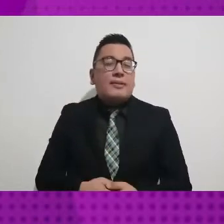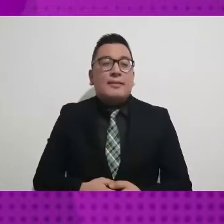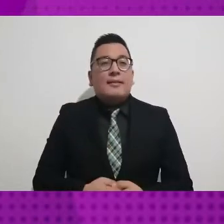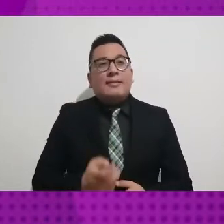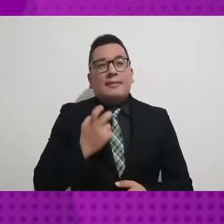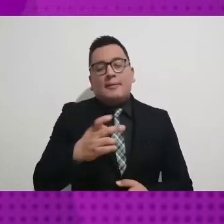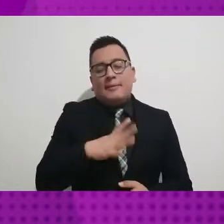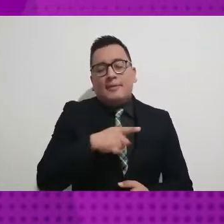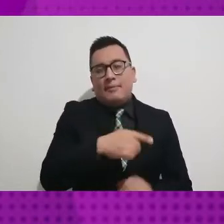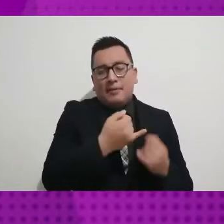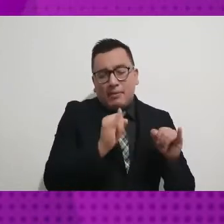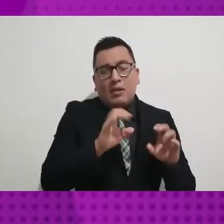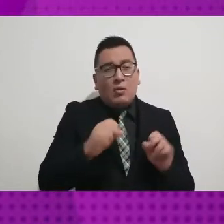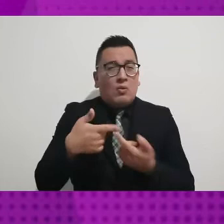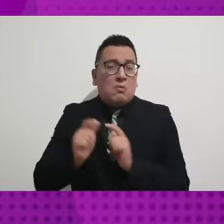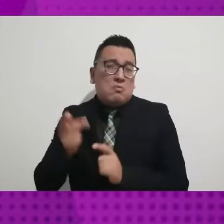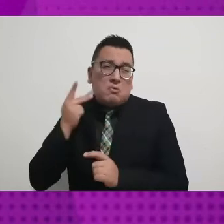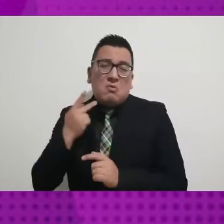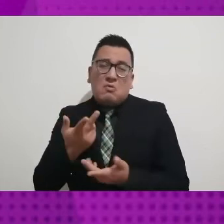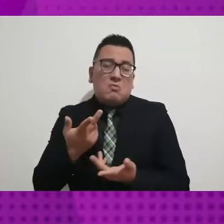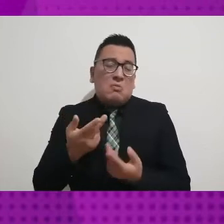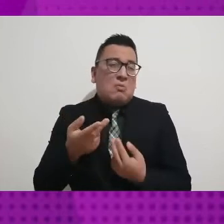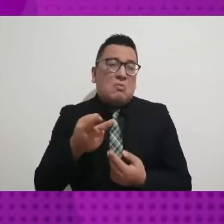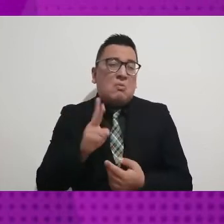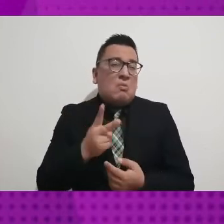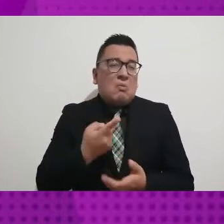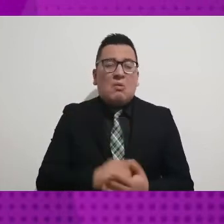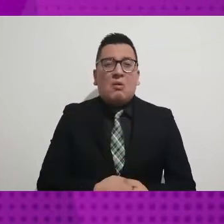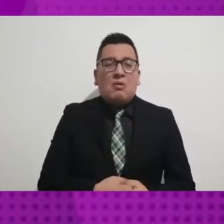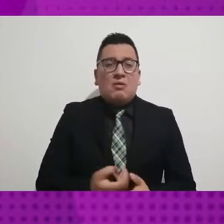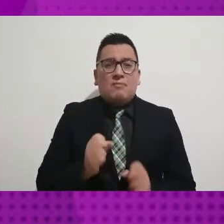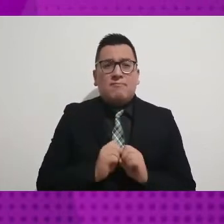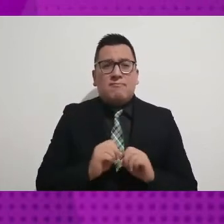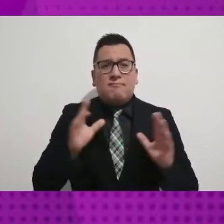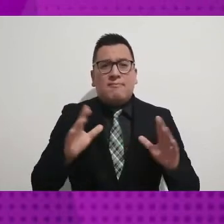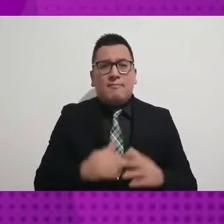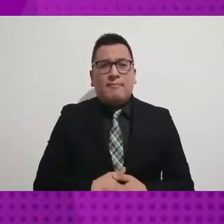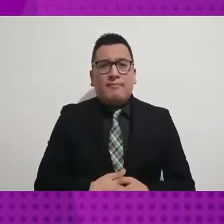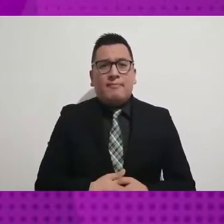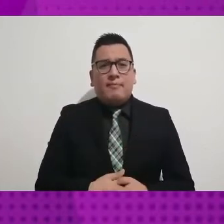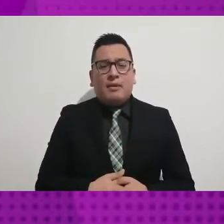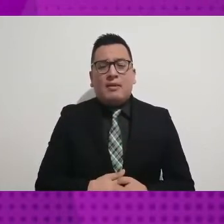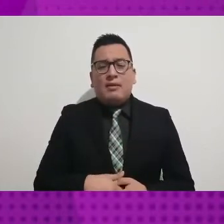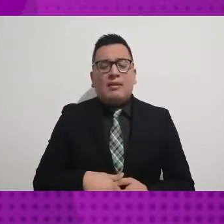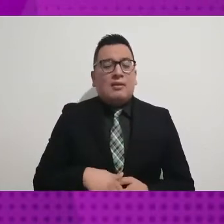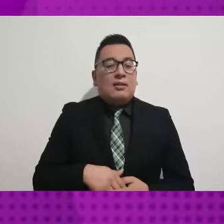los electores, pues esto, tanto candidaturas partidistas como candidaturas independientes, evidentemente